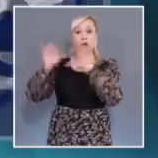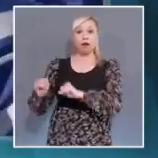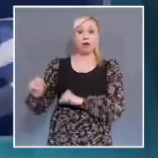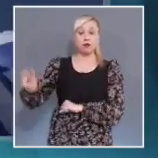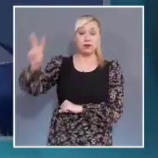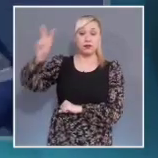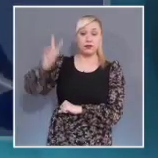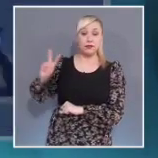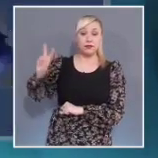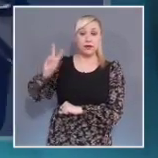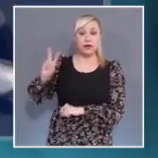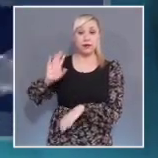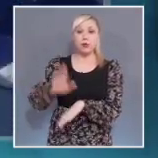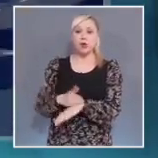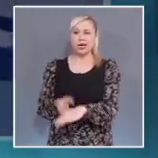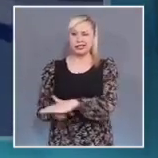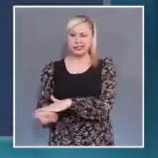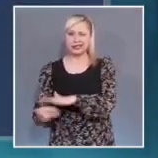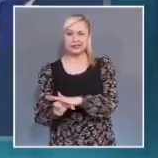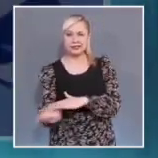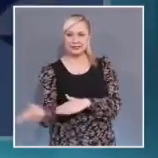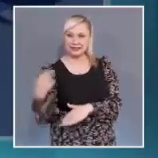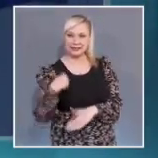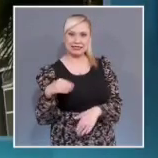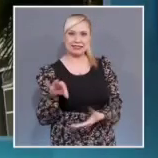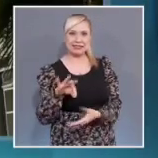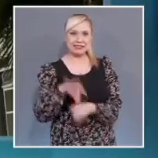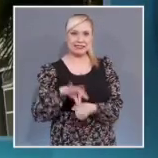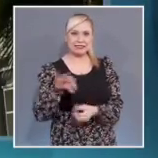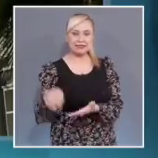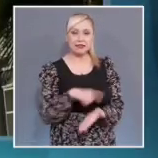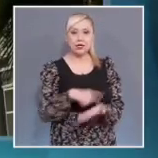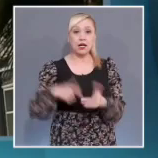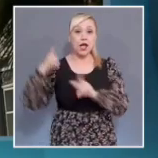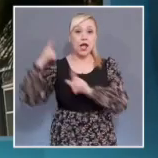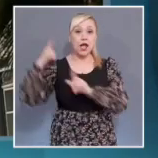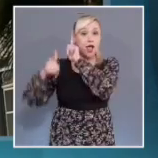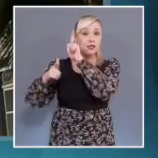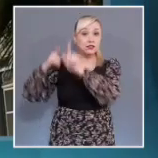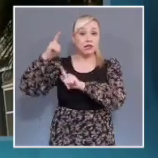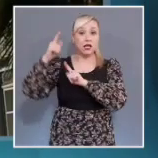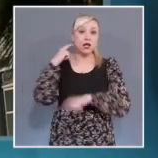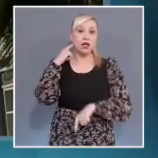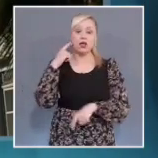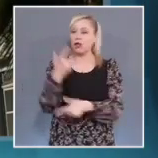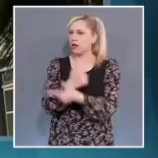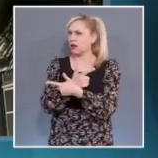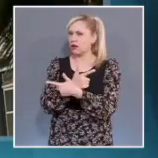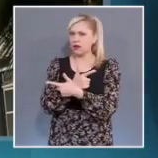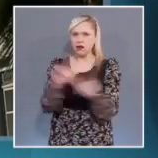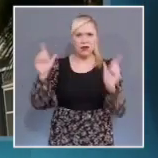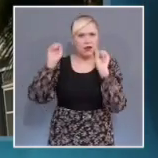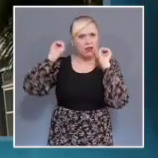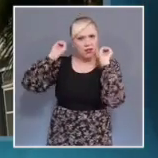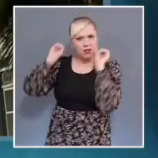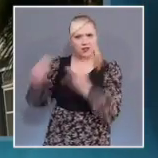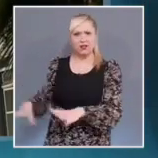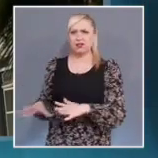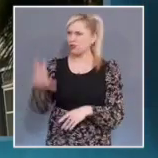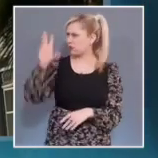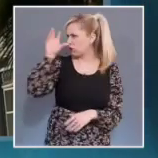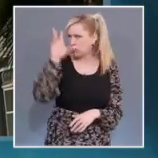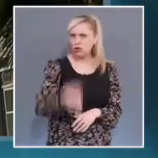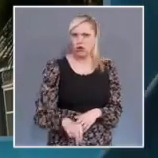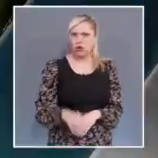votos. El Ministerio de Relaciones Exteriores de Grecia exigió su liberación inmediata, insinuando que el caso podría afectar unirse a la